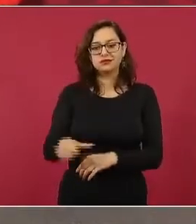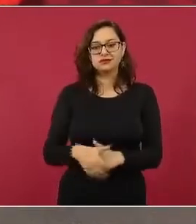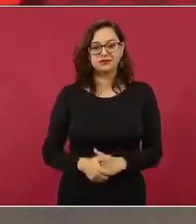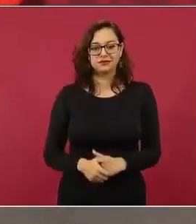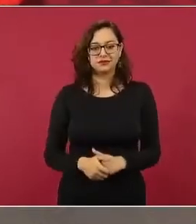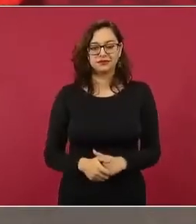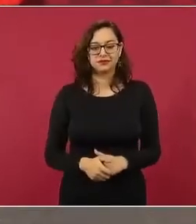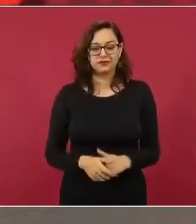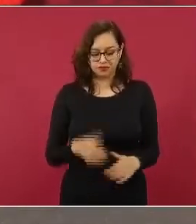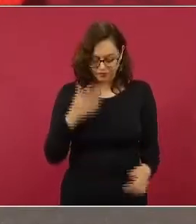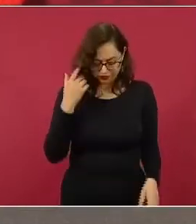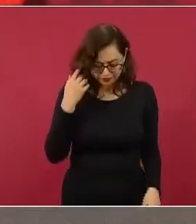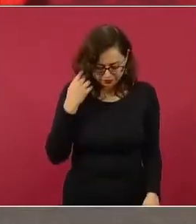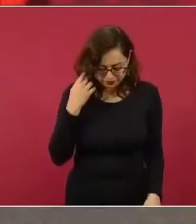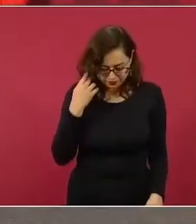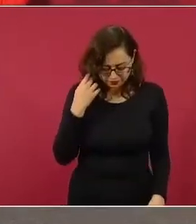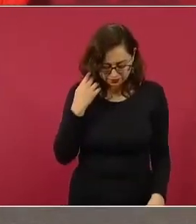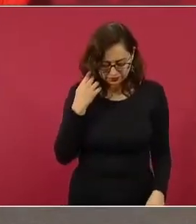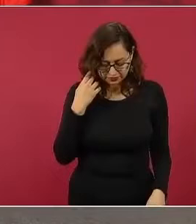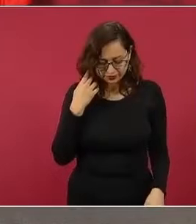porque pagaba